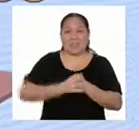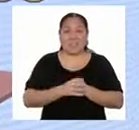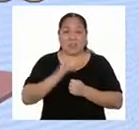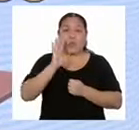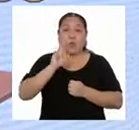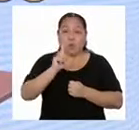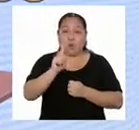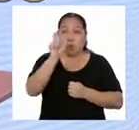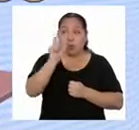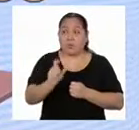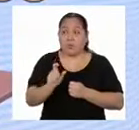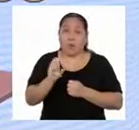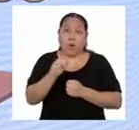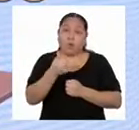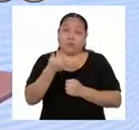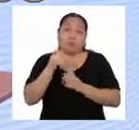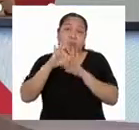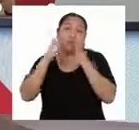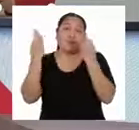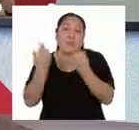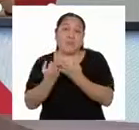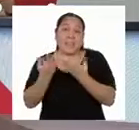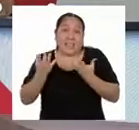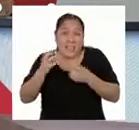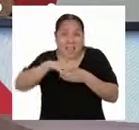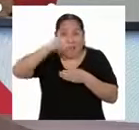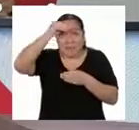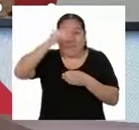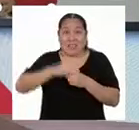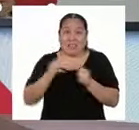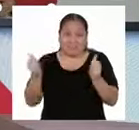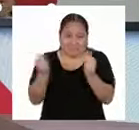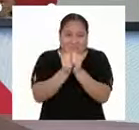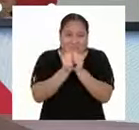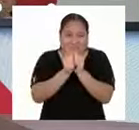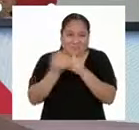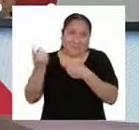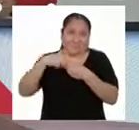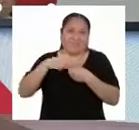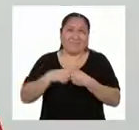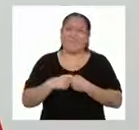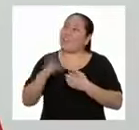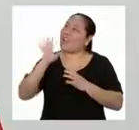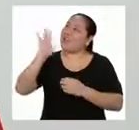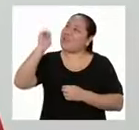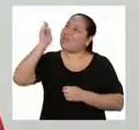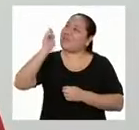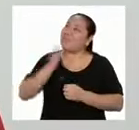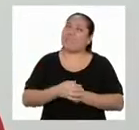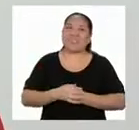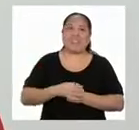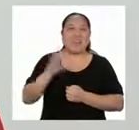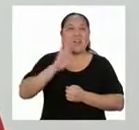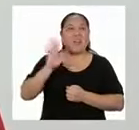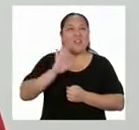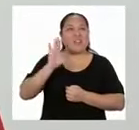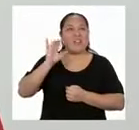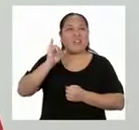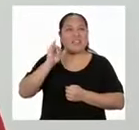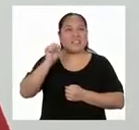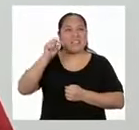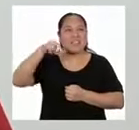de tu familia también quiere aprender contigo, ¡que se una! ¡Hola, profesora! ¿Cómo le va? ¡Hola, Yanira!